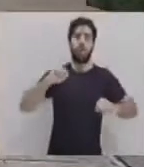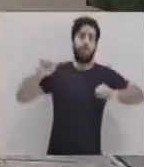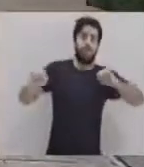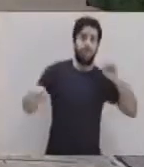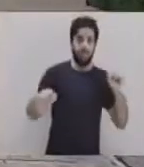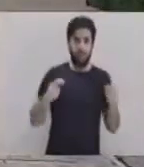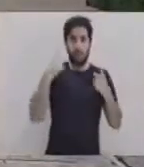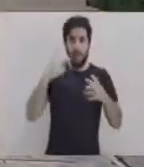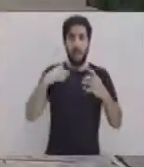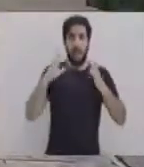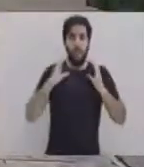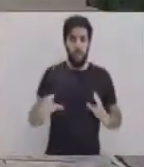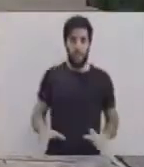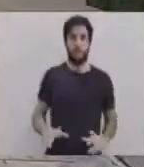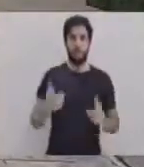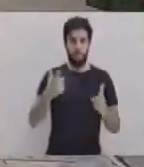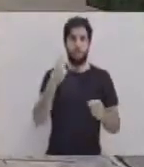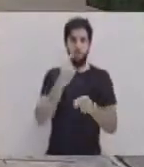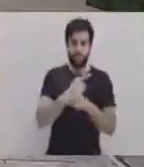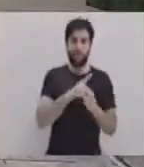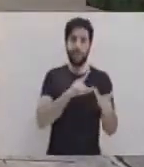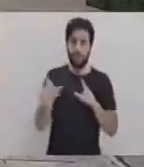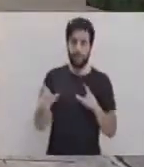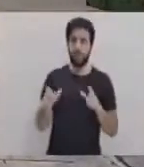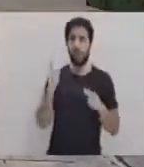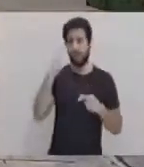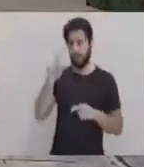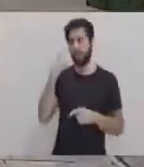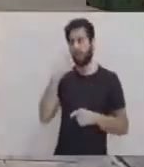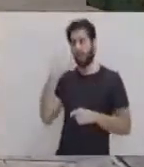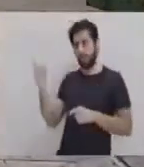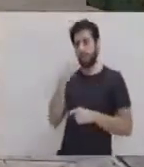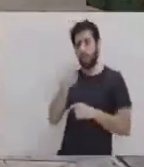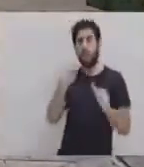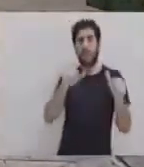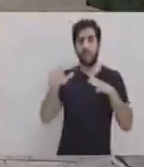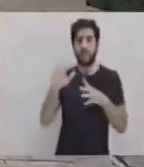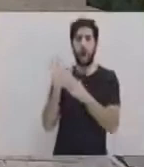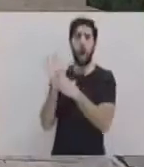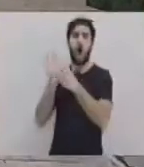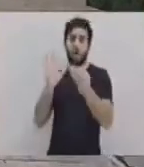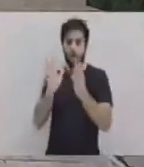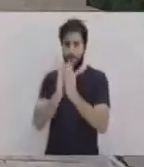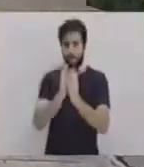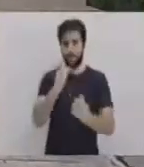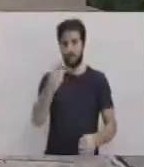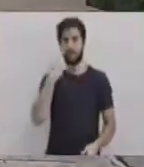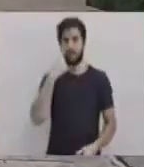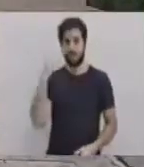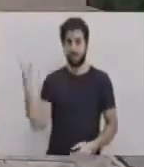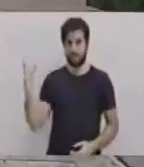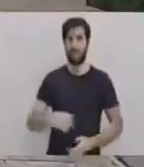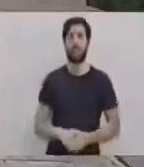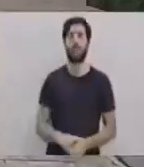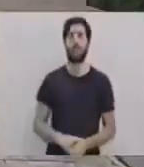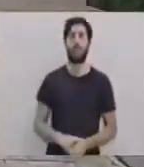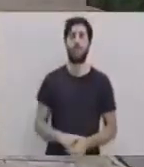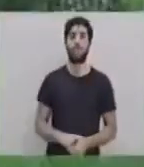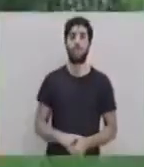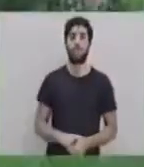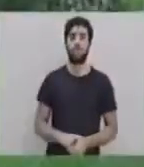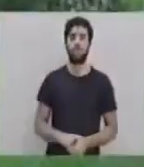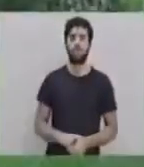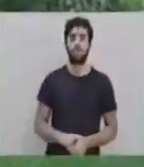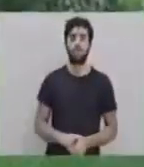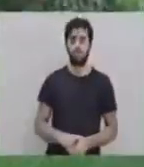tres maneras: rotaciones, estiramiento y el aumento de la frecuencia cardíaca. Vamos a iniciar con rotación de hombros. Piernas separadas a la anchura de los